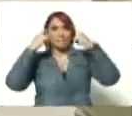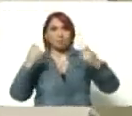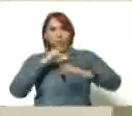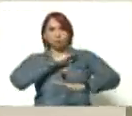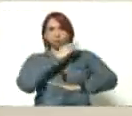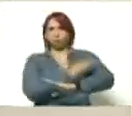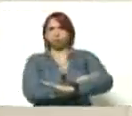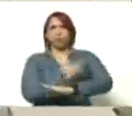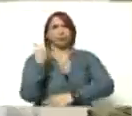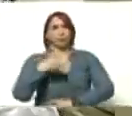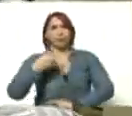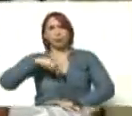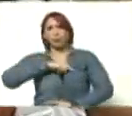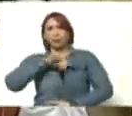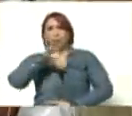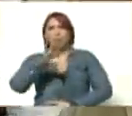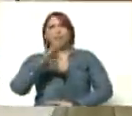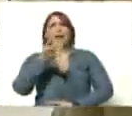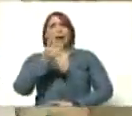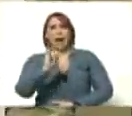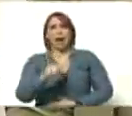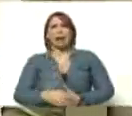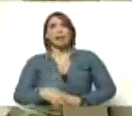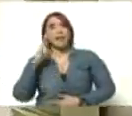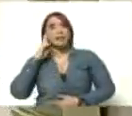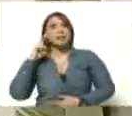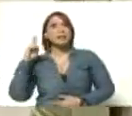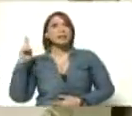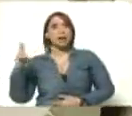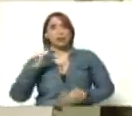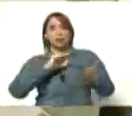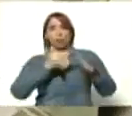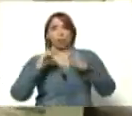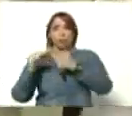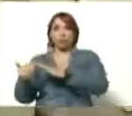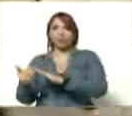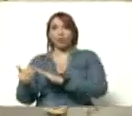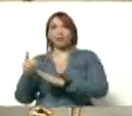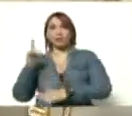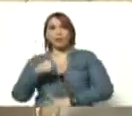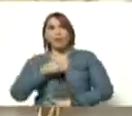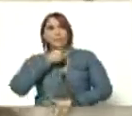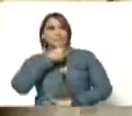país. Aquí estamos, hay una radio comunitaria, Yelixa dice que va a dar una entrevista.